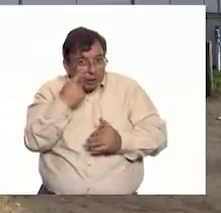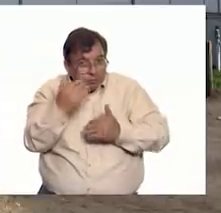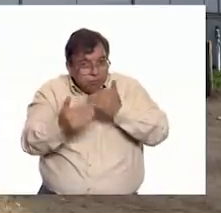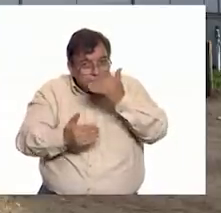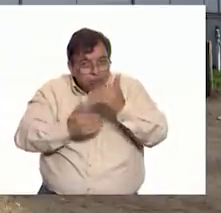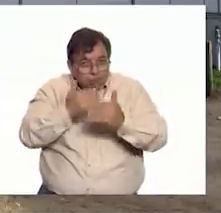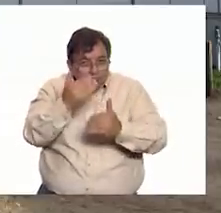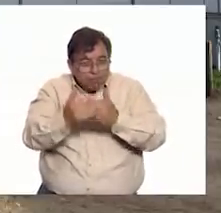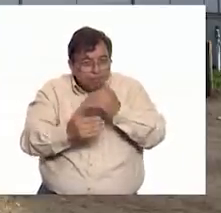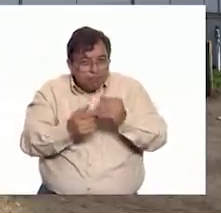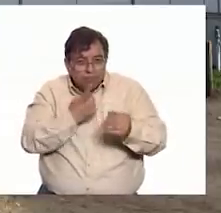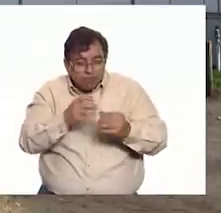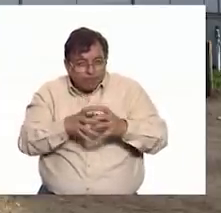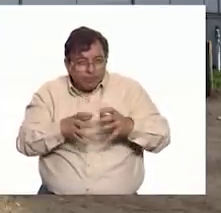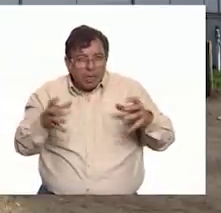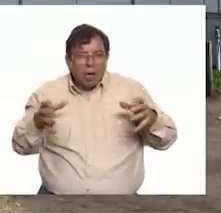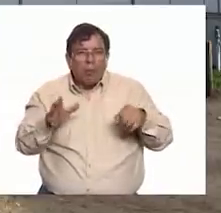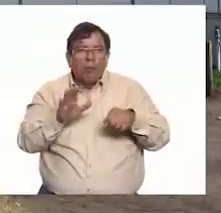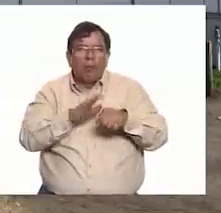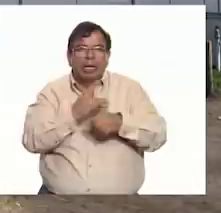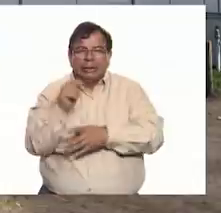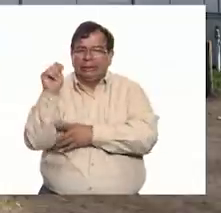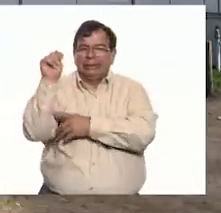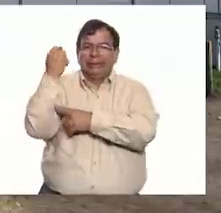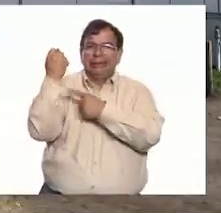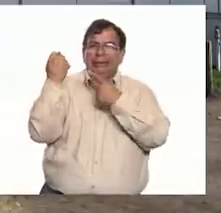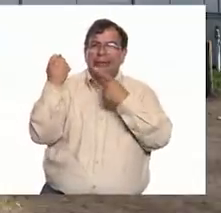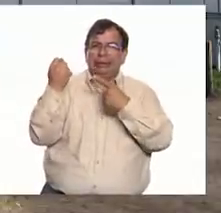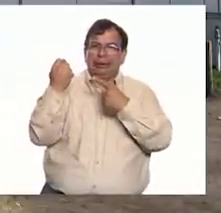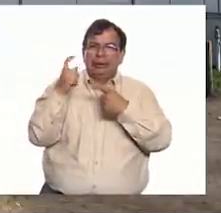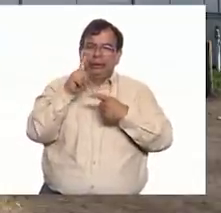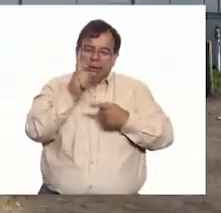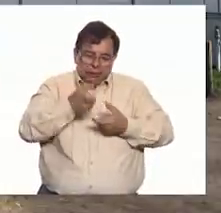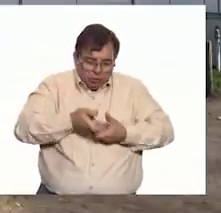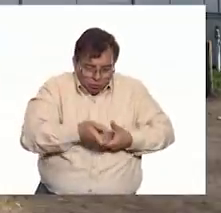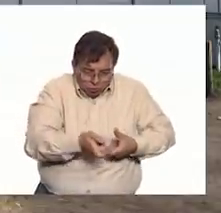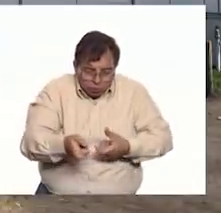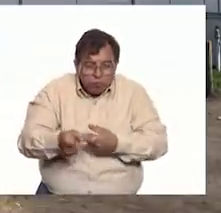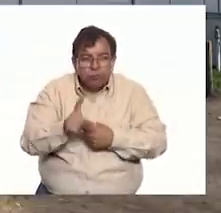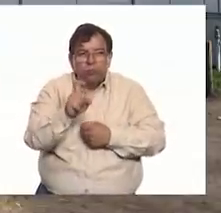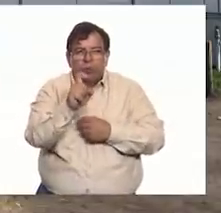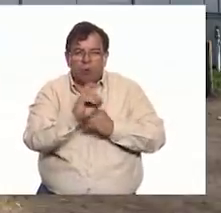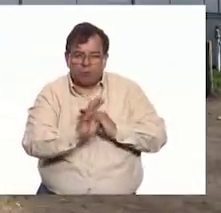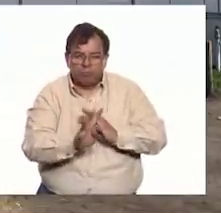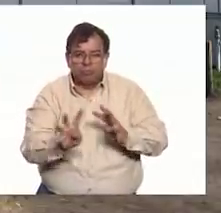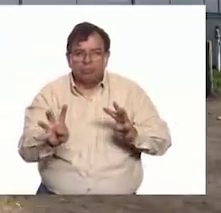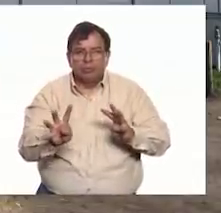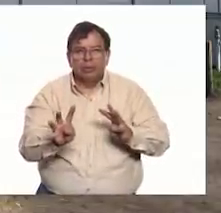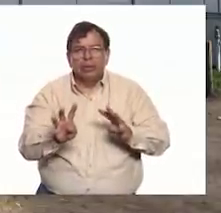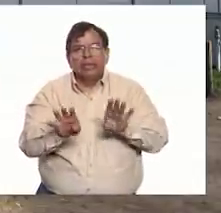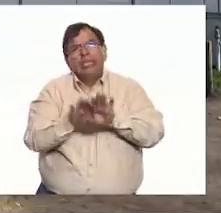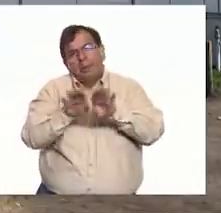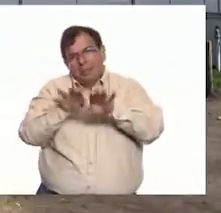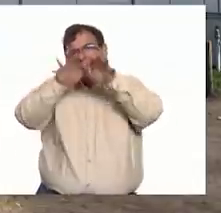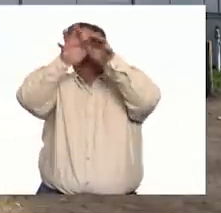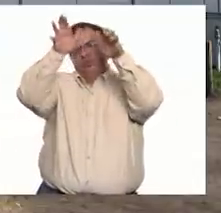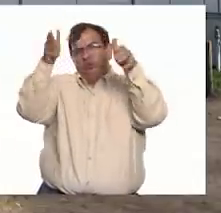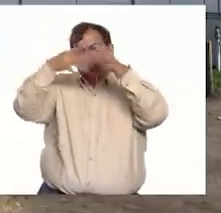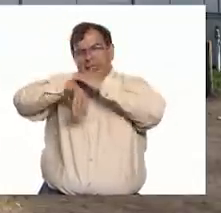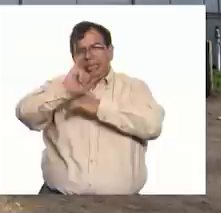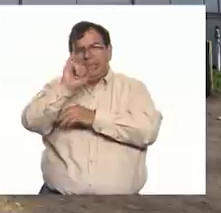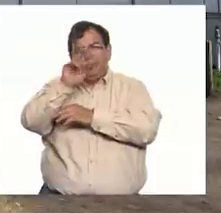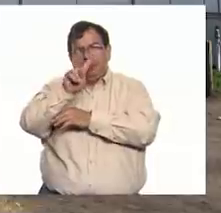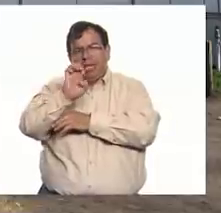produzca a gran escala es la tecnificación con el riego. Ah. Y en algunos casos, con los invernaderos, Larisa.